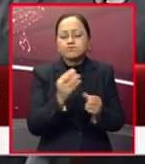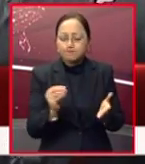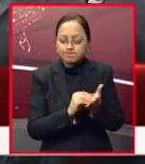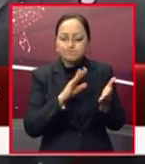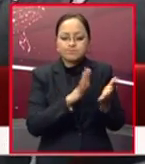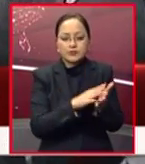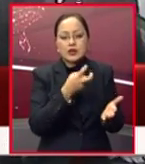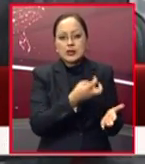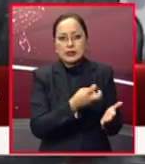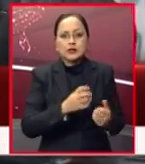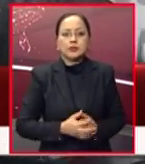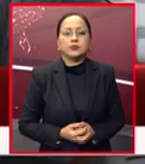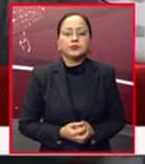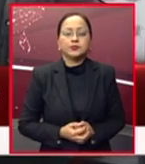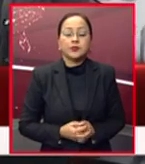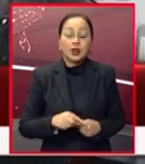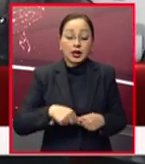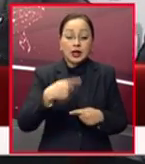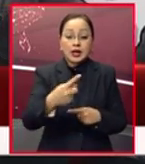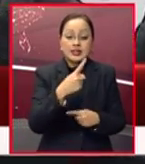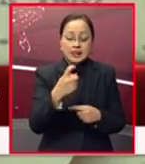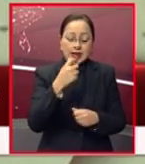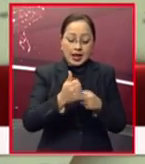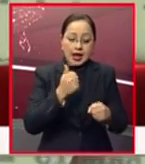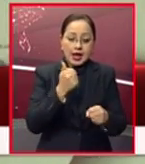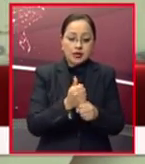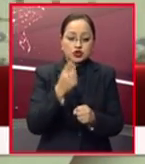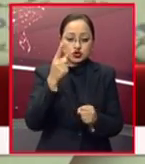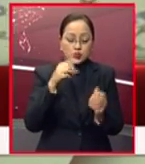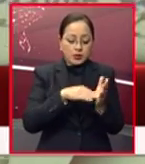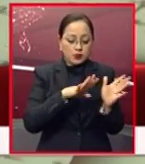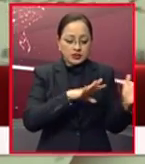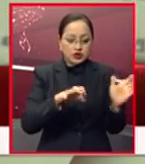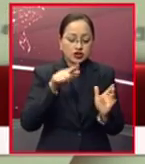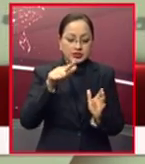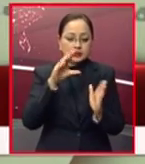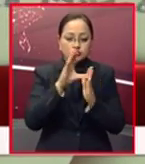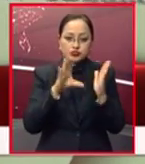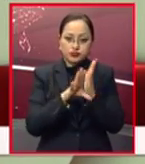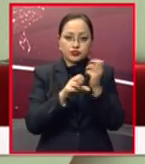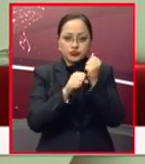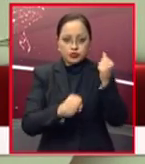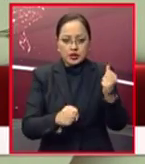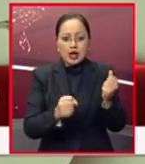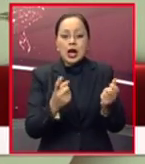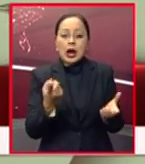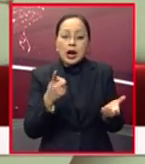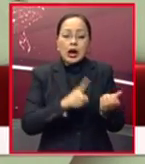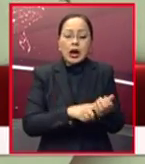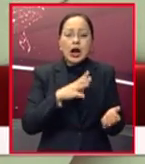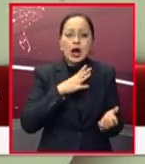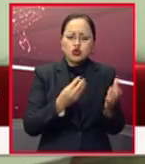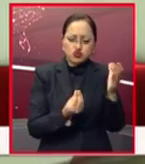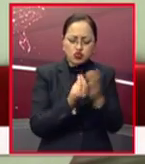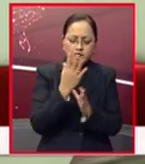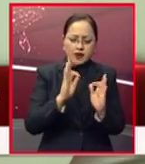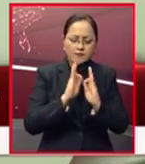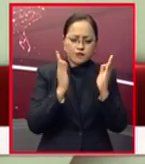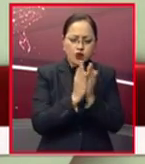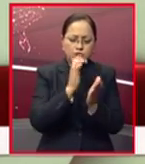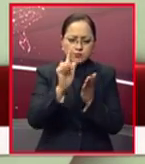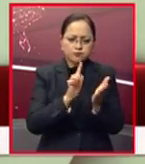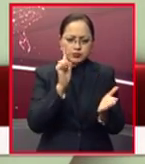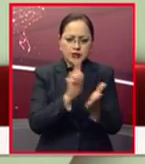un año del centenario de la Constitución de 1917, se habla de la pertinencia o no de promulgar un nuevo marco jurídico